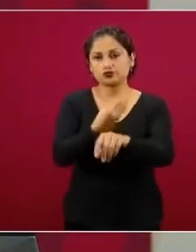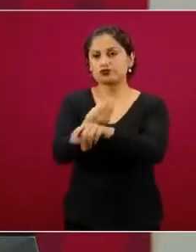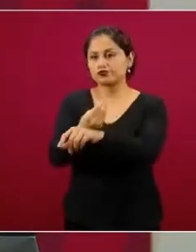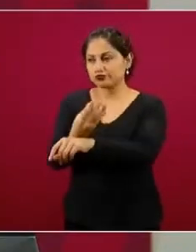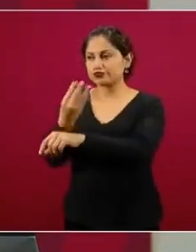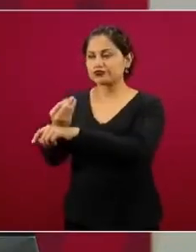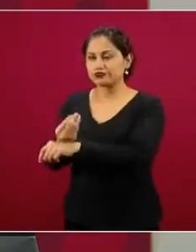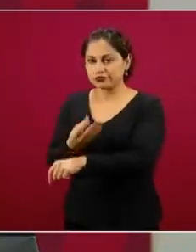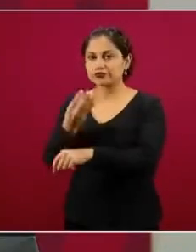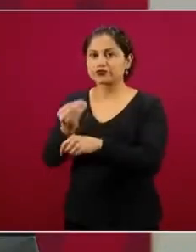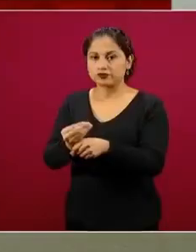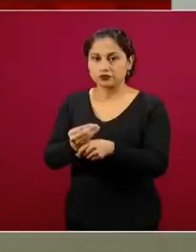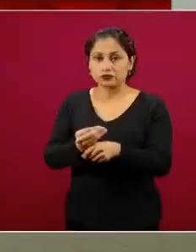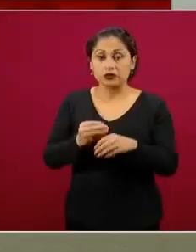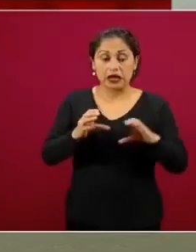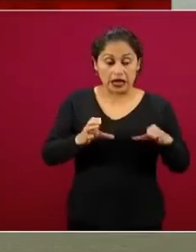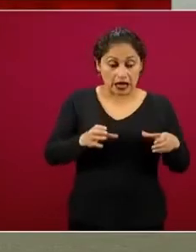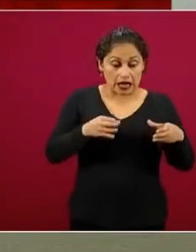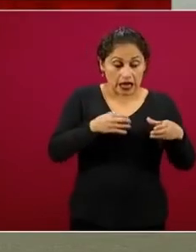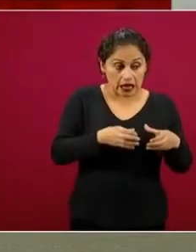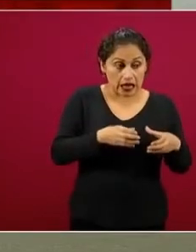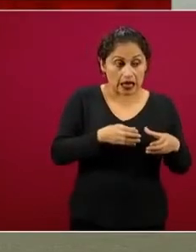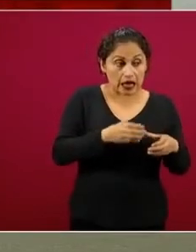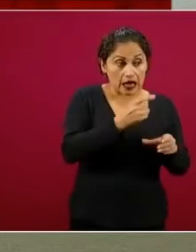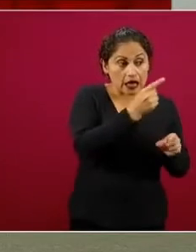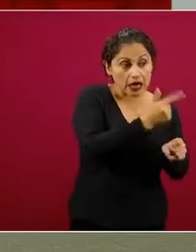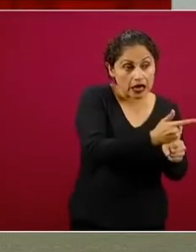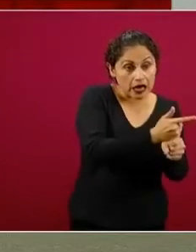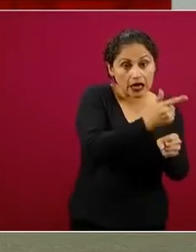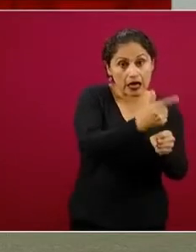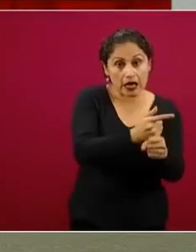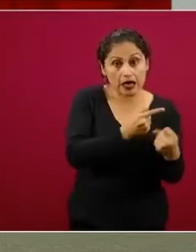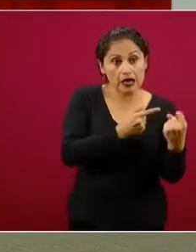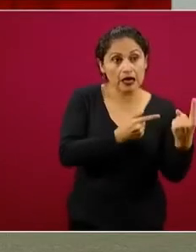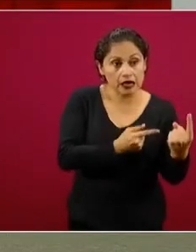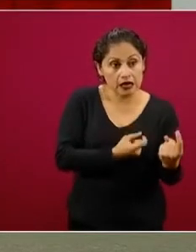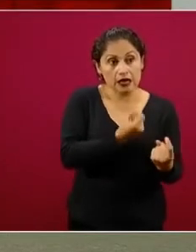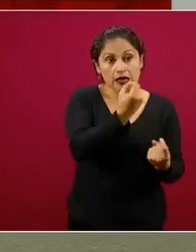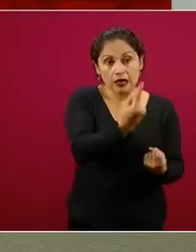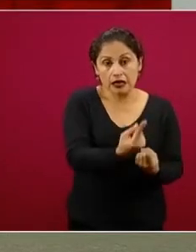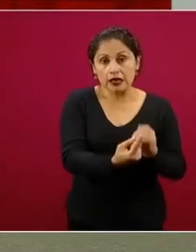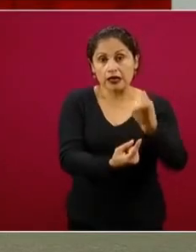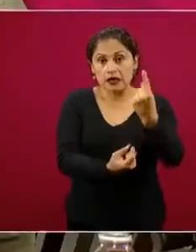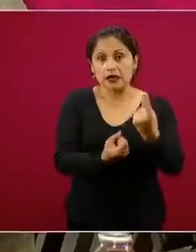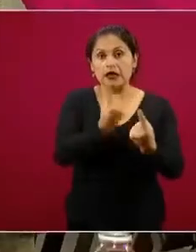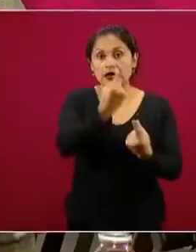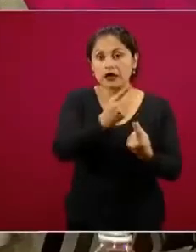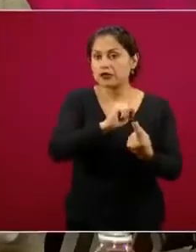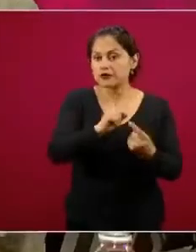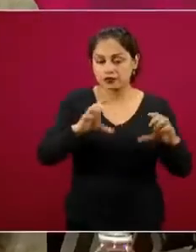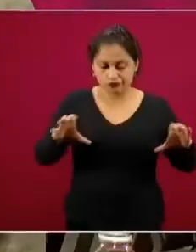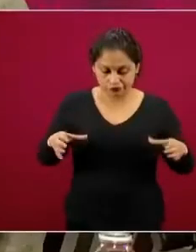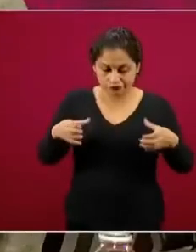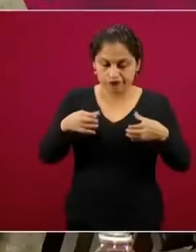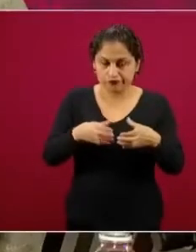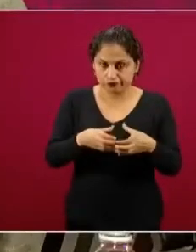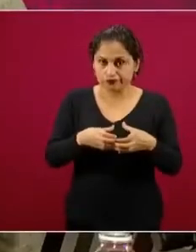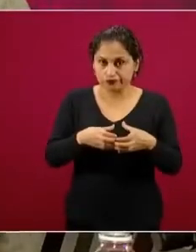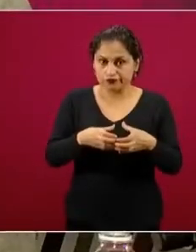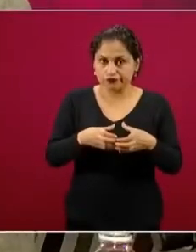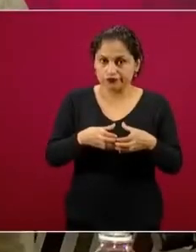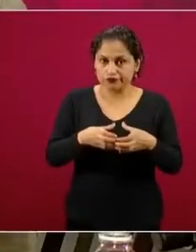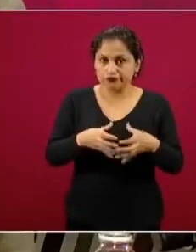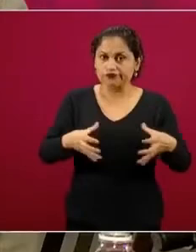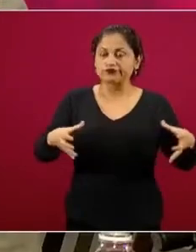la identificación de individuos a una medida general, colectiva, masiva, en la que más de 67 millones de